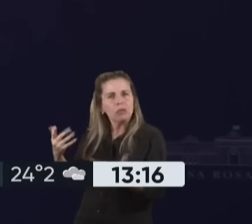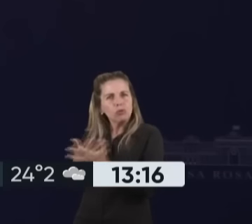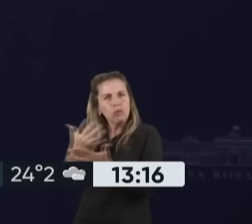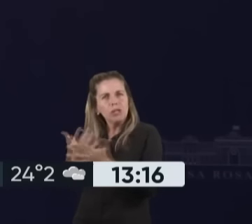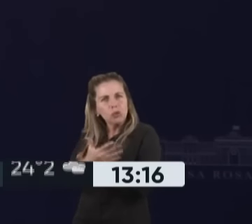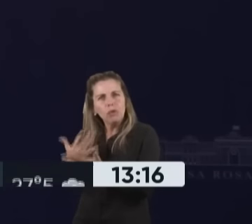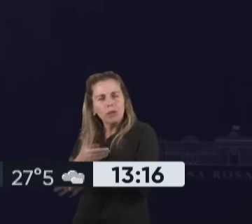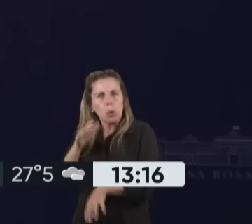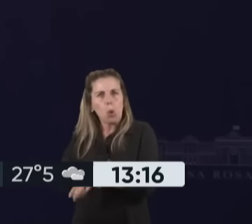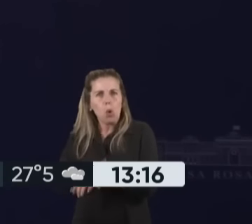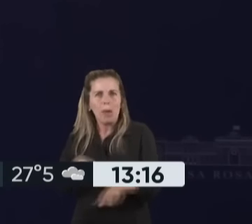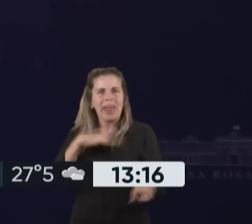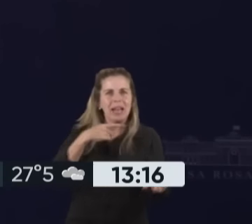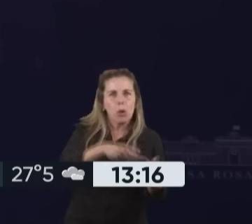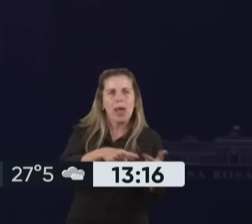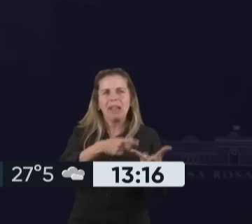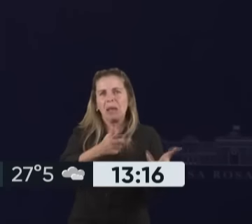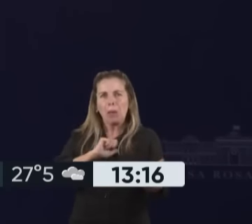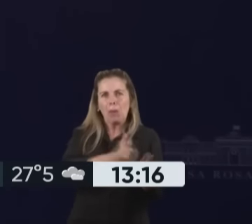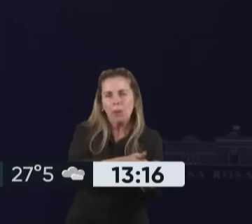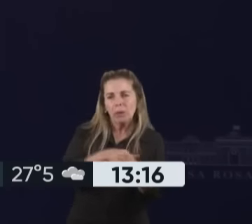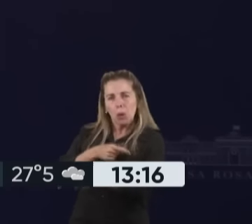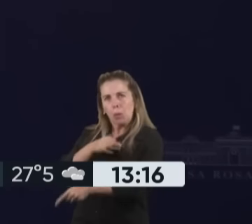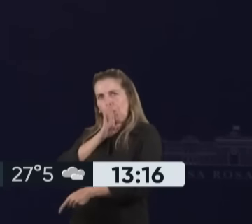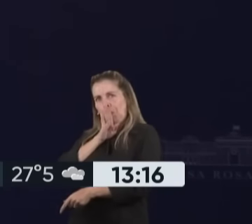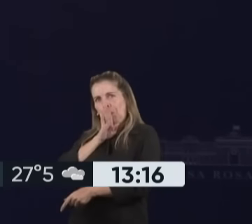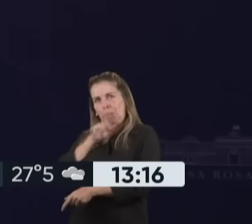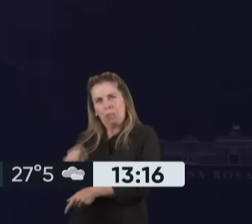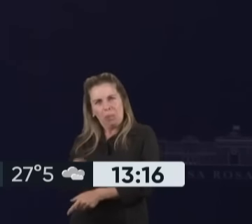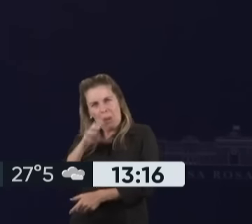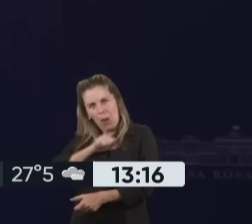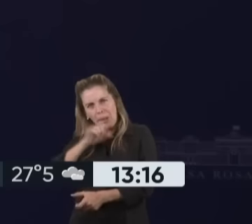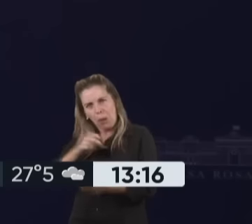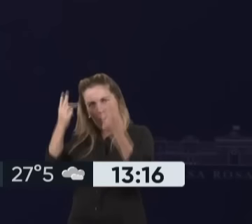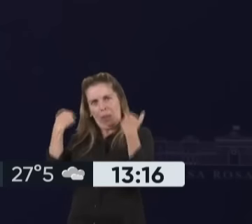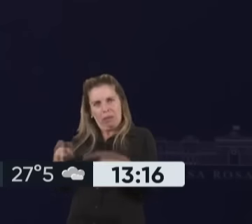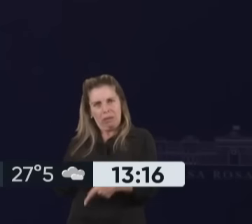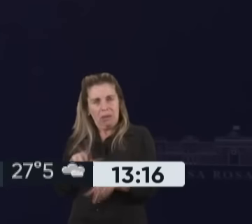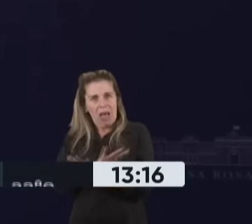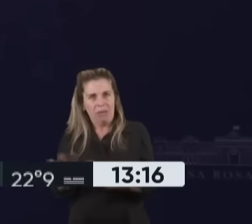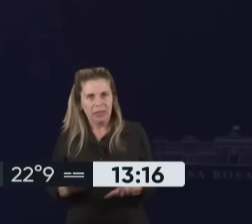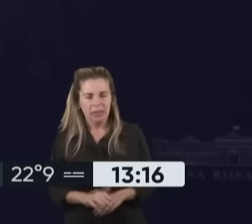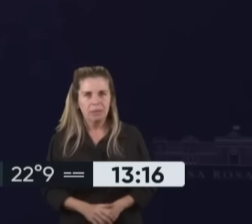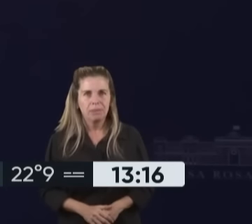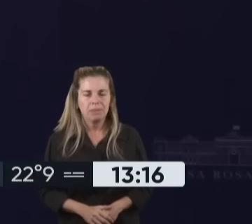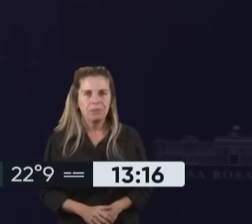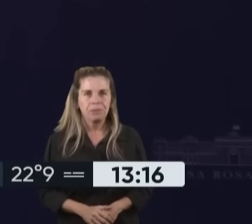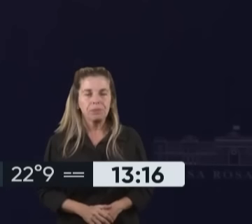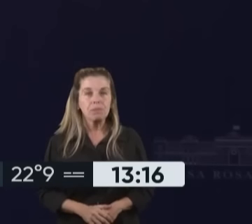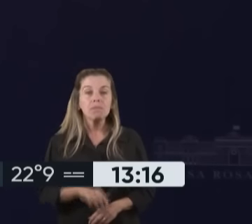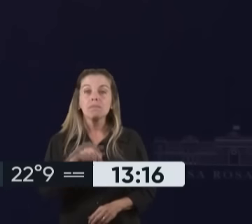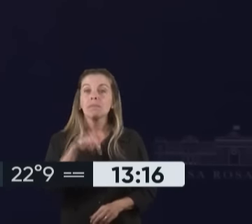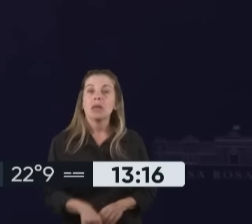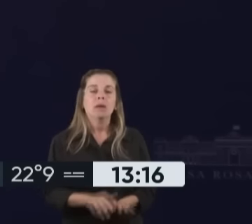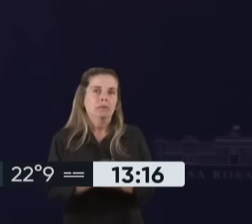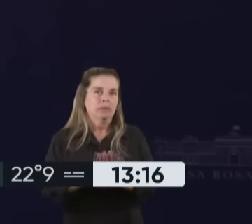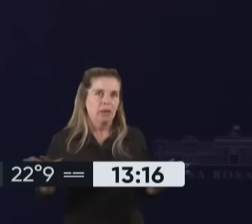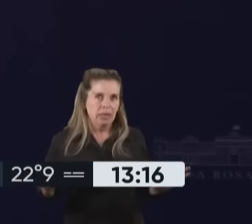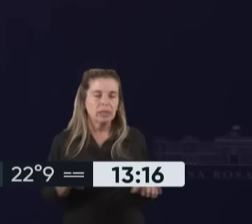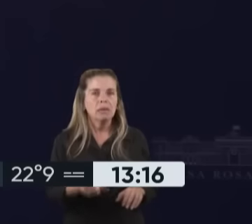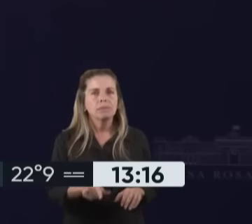a manos de un asesino debían resignarse al sórdido silencio de la injusticia y la impotencia. Ahora no